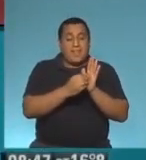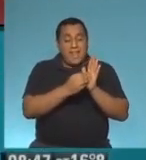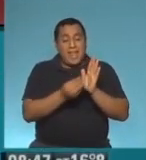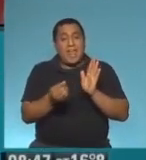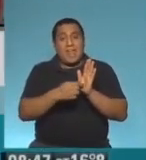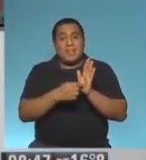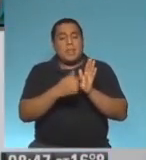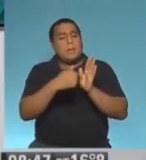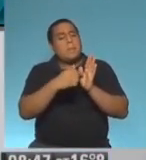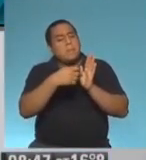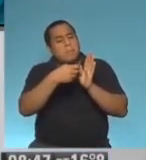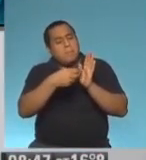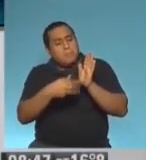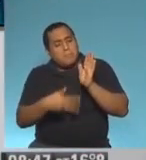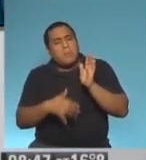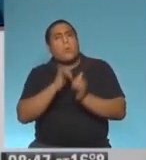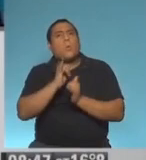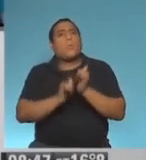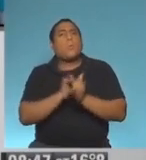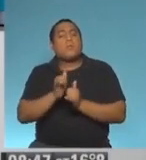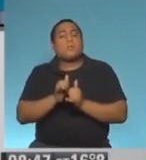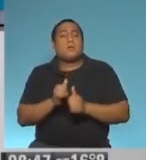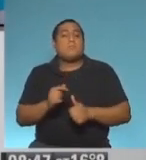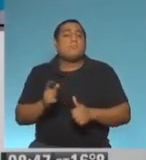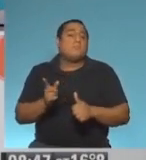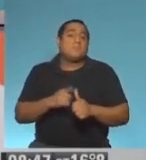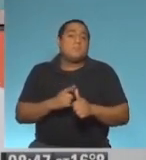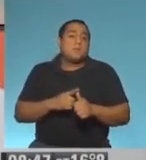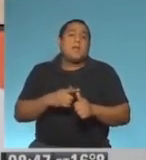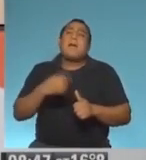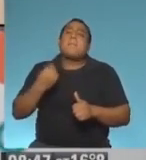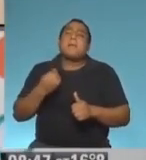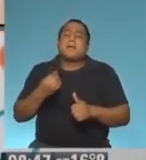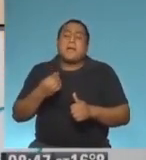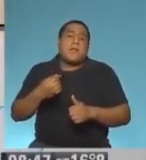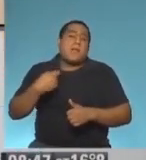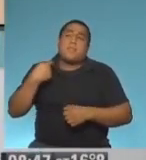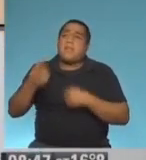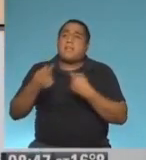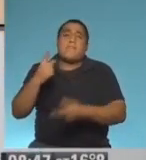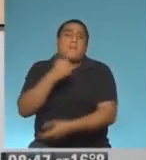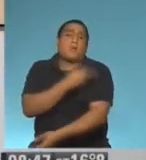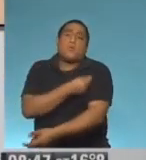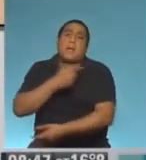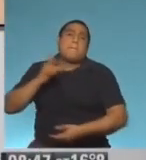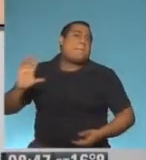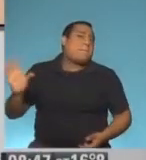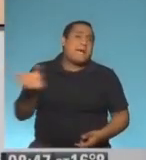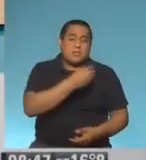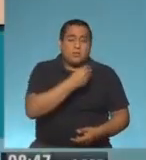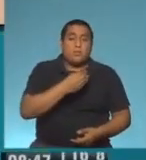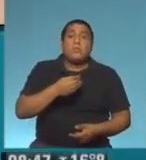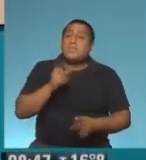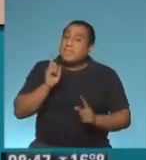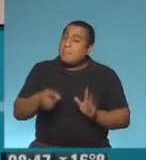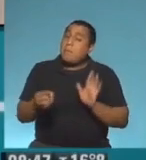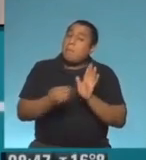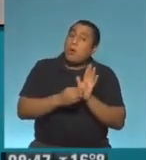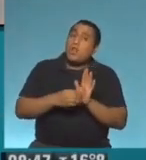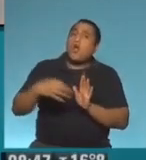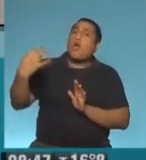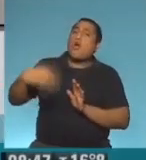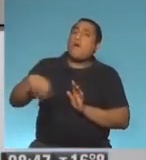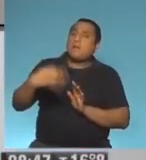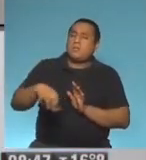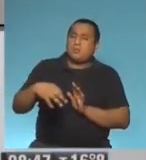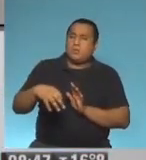fomentan legalmente está la universalidad para que sea para todos y también en el tema de la obligatoriedad pero por qué